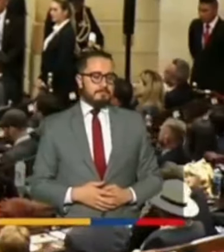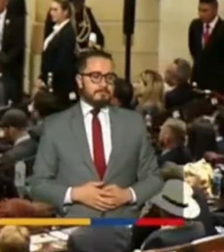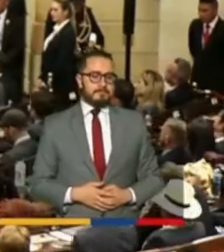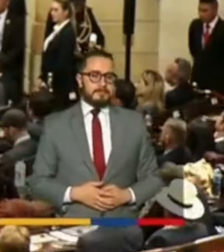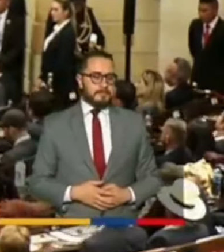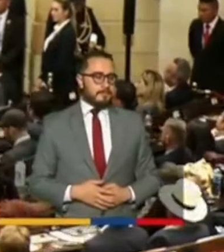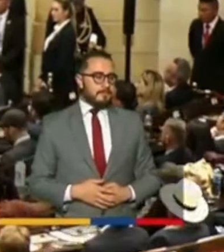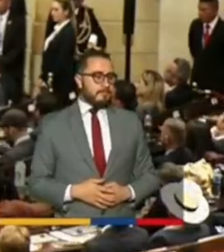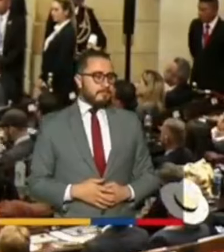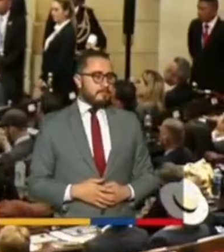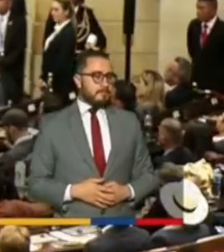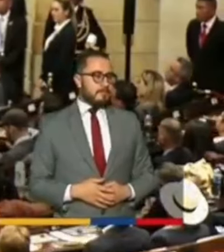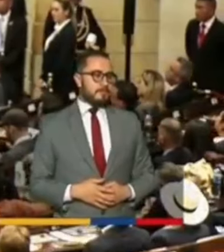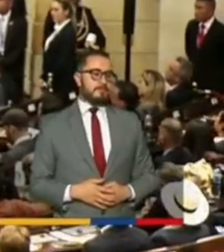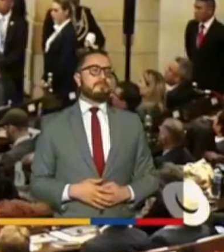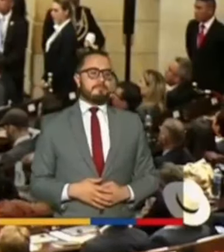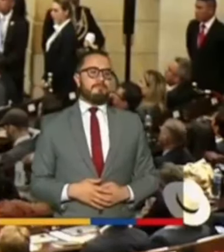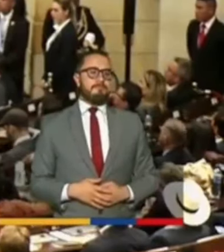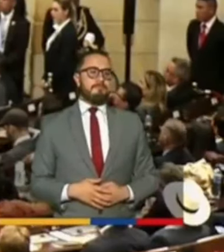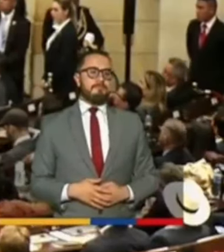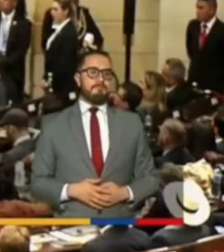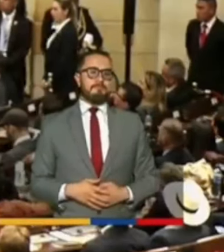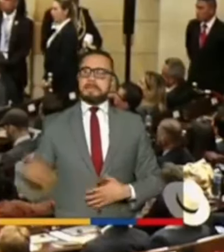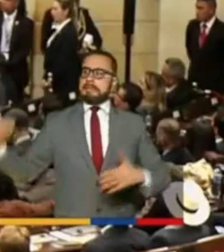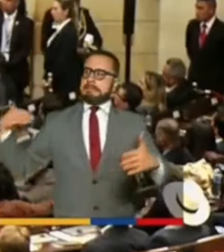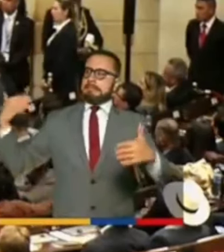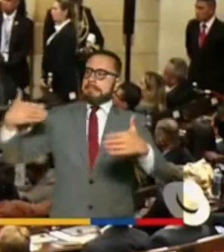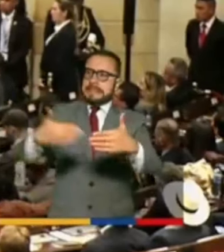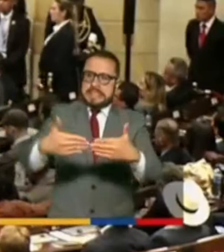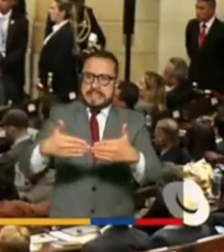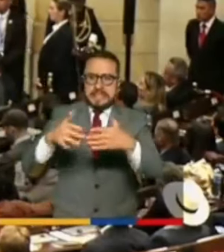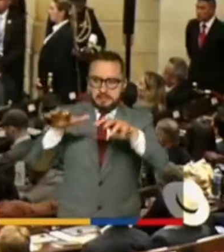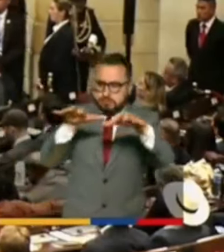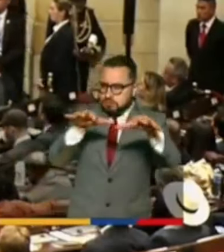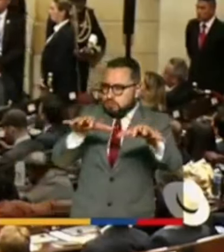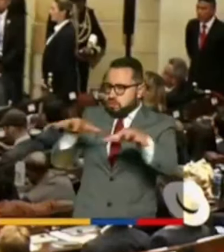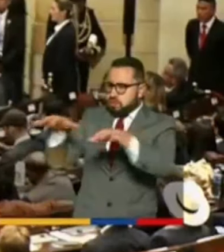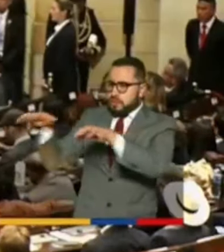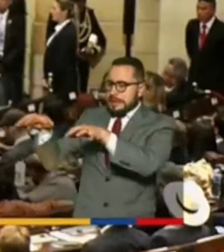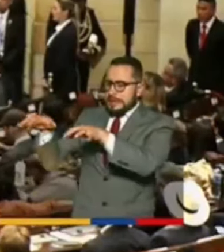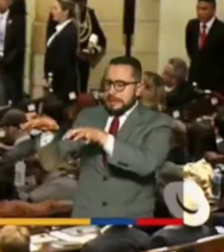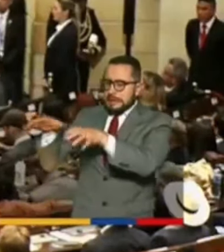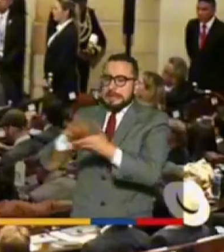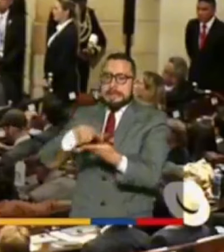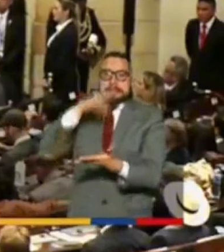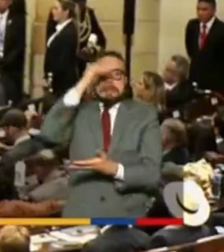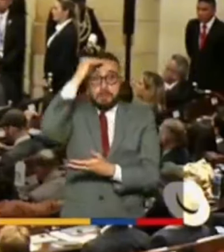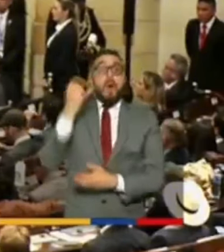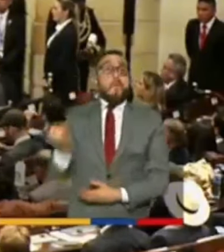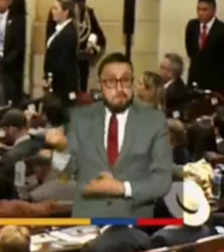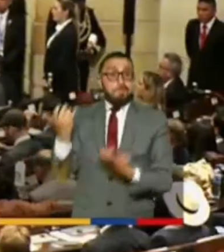Lecciones que hay que recoger de esos hechos aún en proceso de investigación.